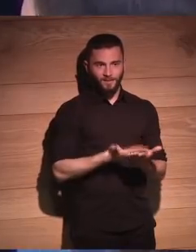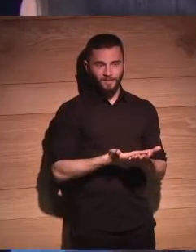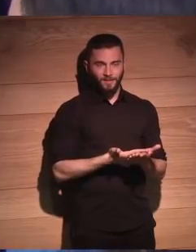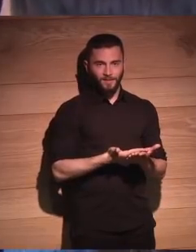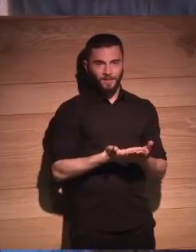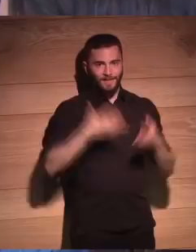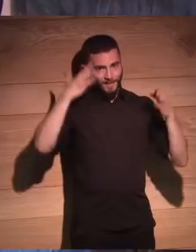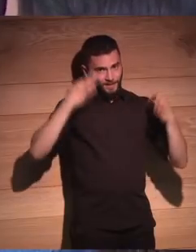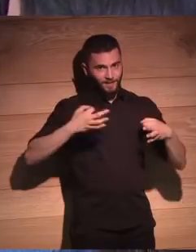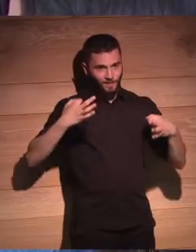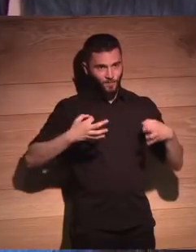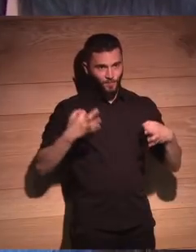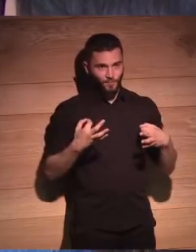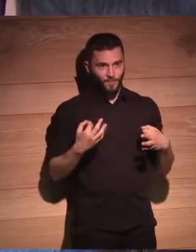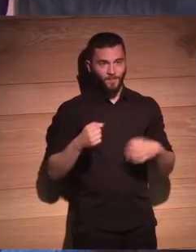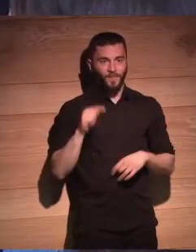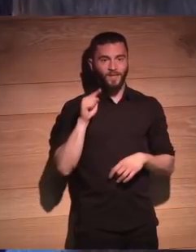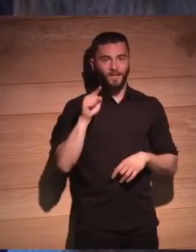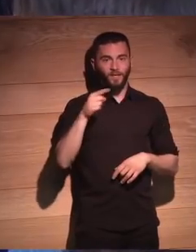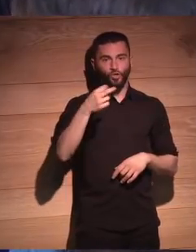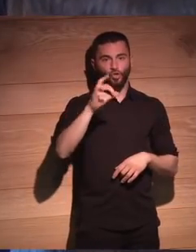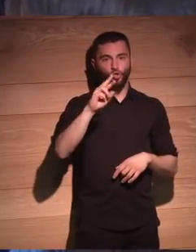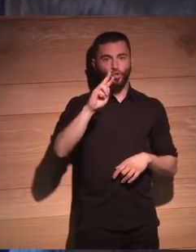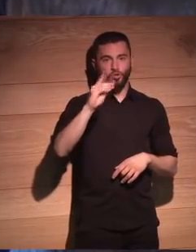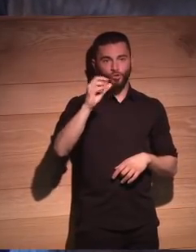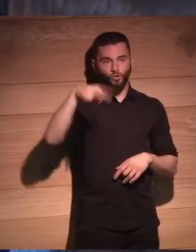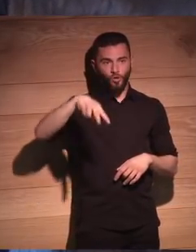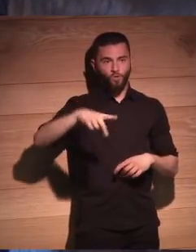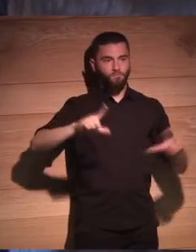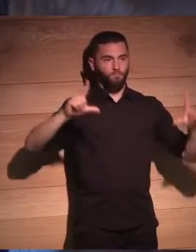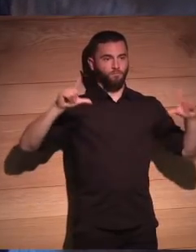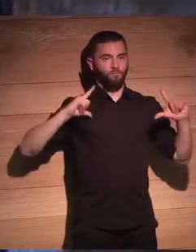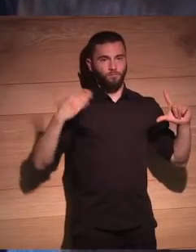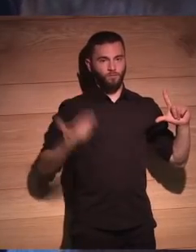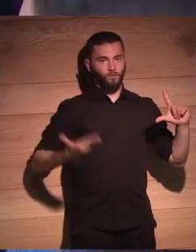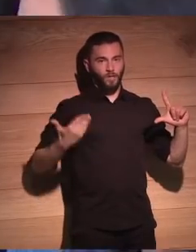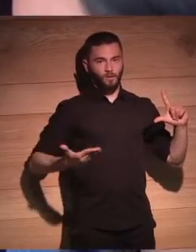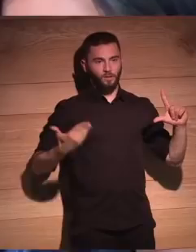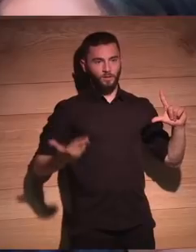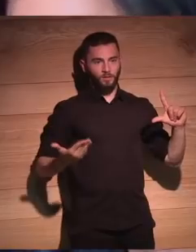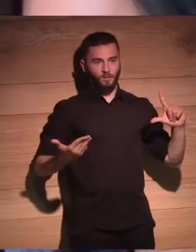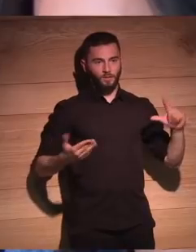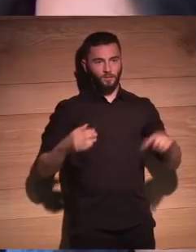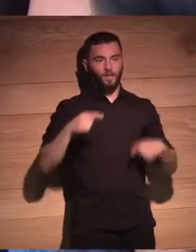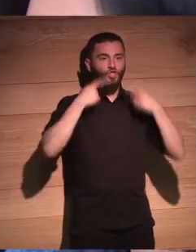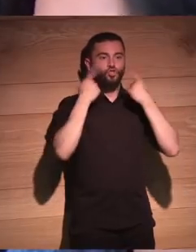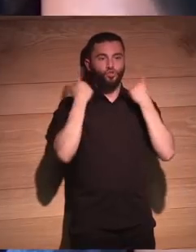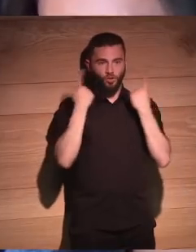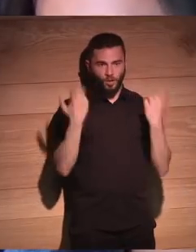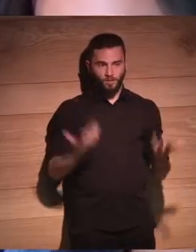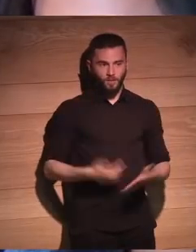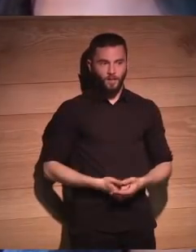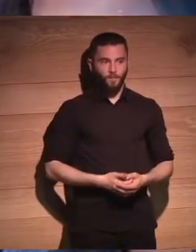que realmente ahí es donde Gordon cobra un protagonismo impresionante, ¿no? Y por supuesto el Joker. ¿Y